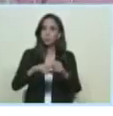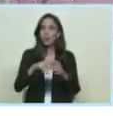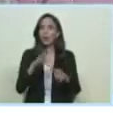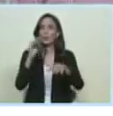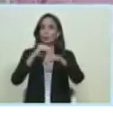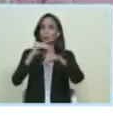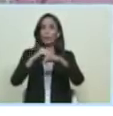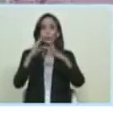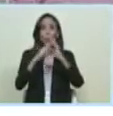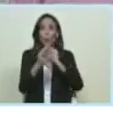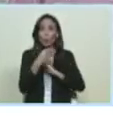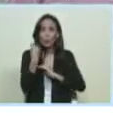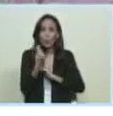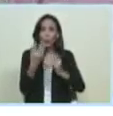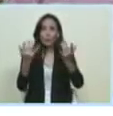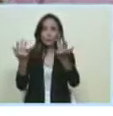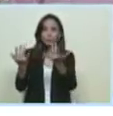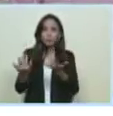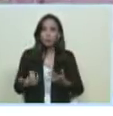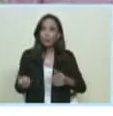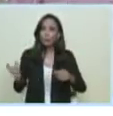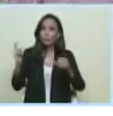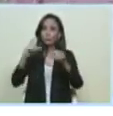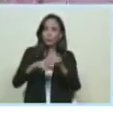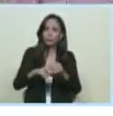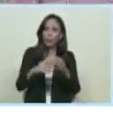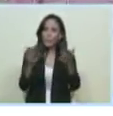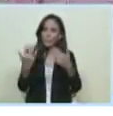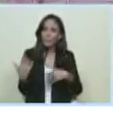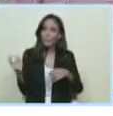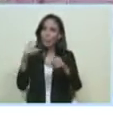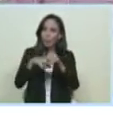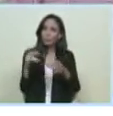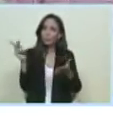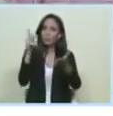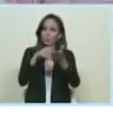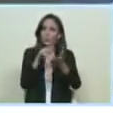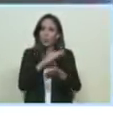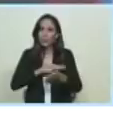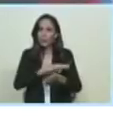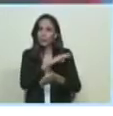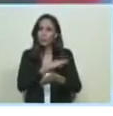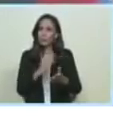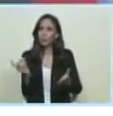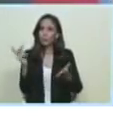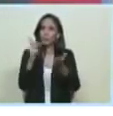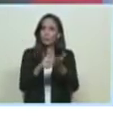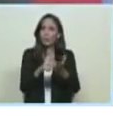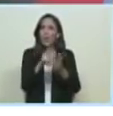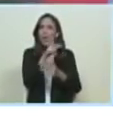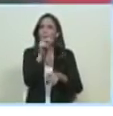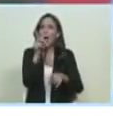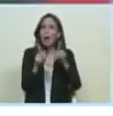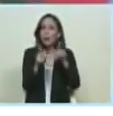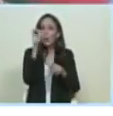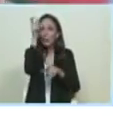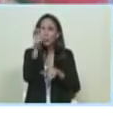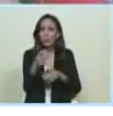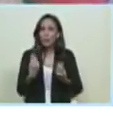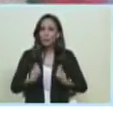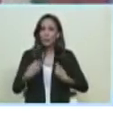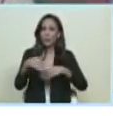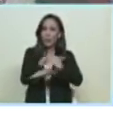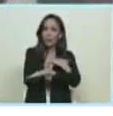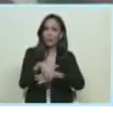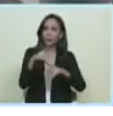llamo a toda la juventud que se meta en el plan Negra Hipólita, que no haya nadie en situación de calle.